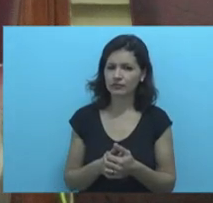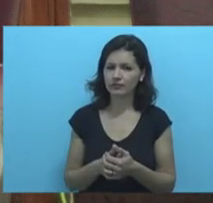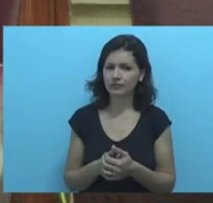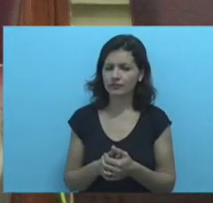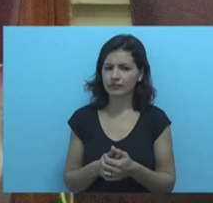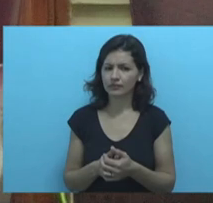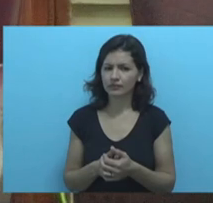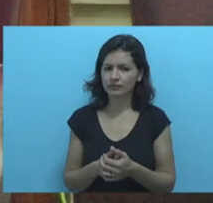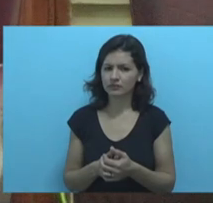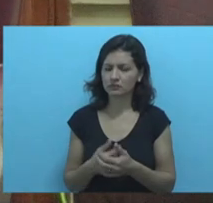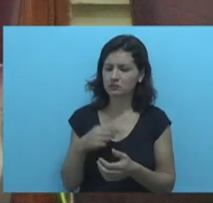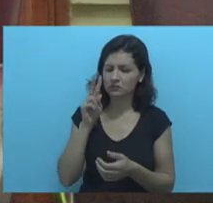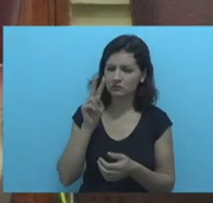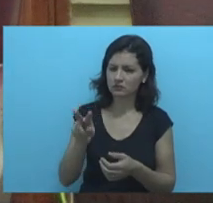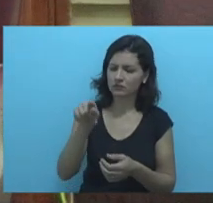lo vi